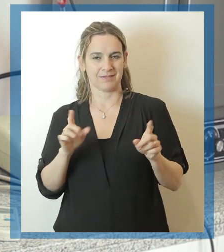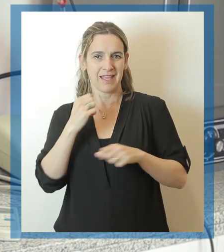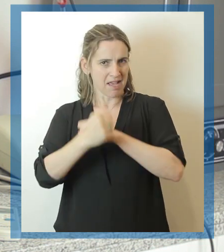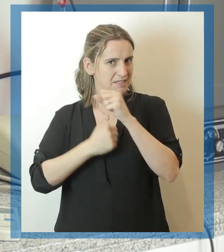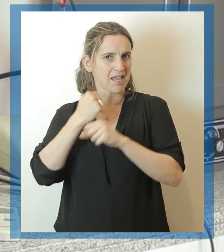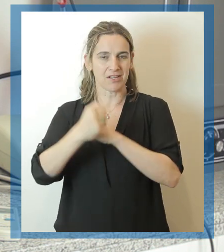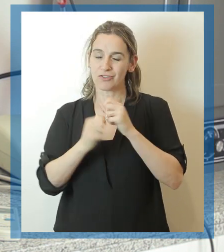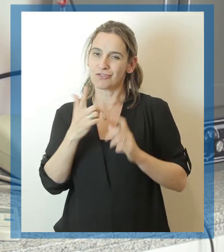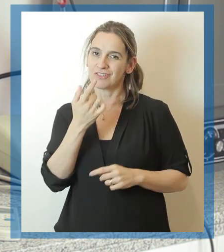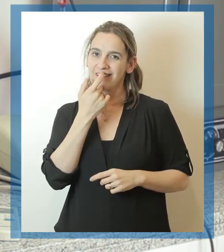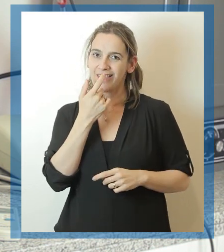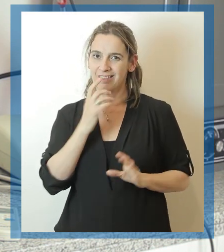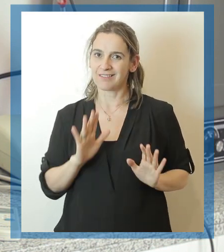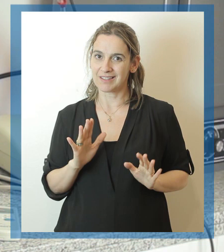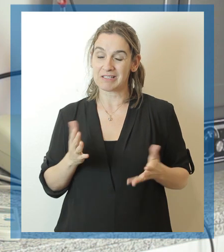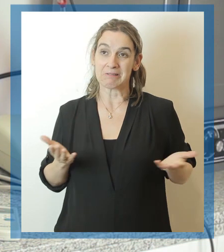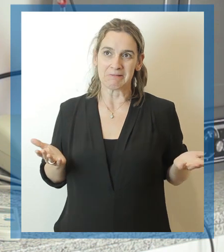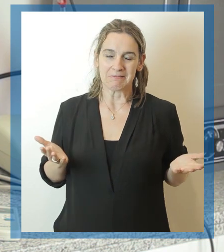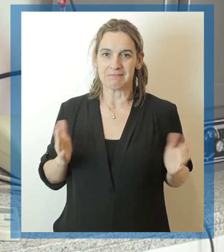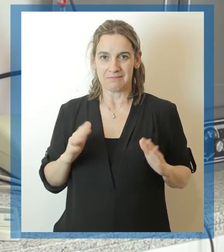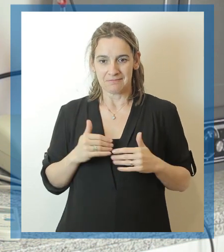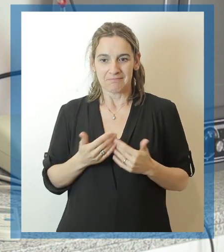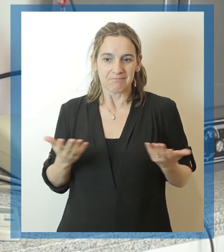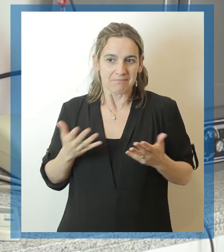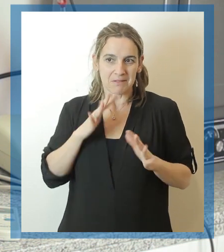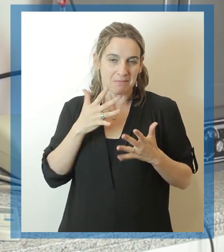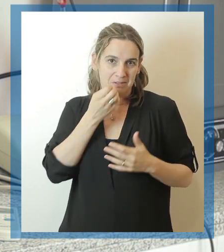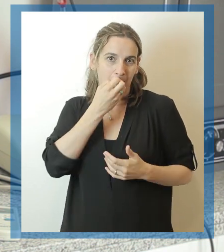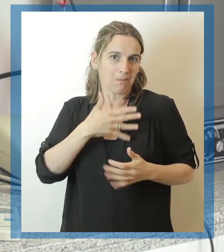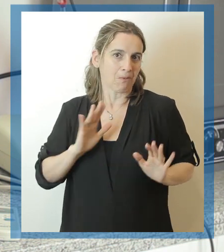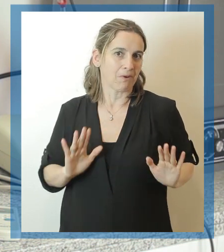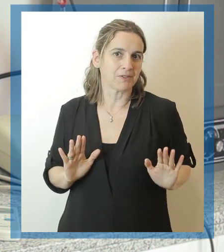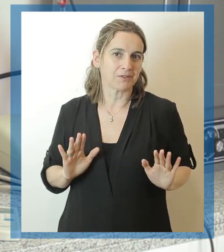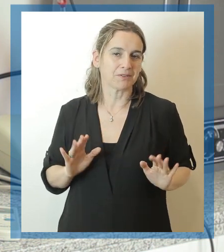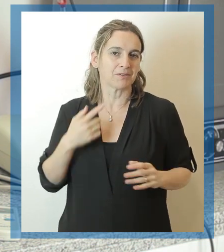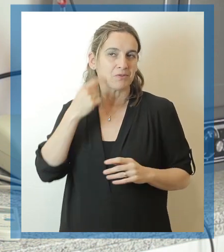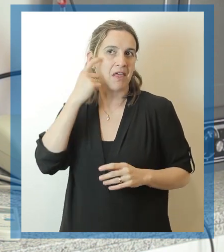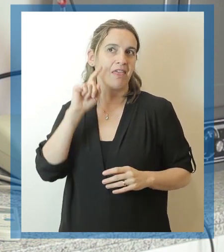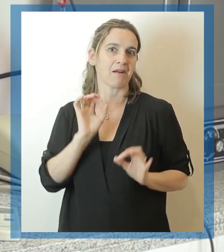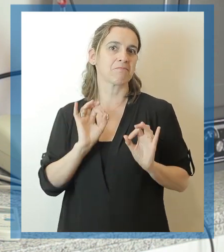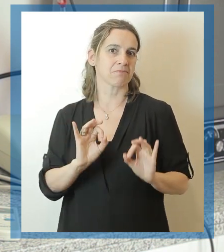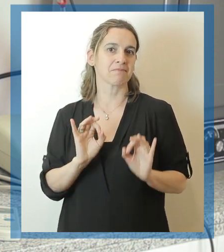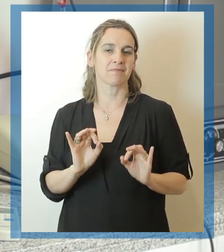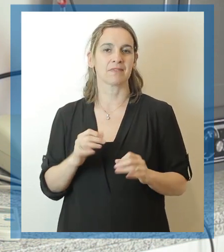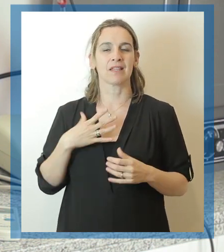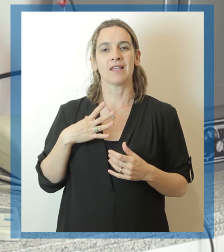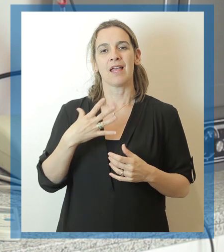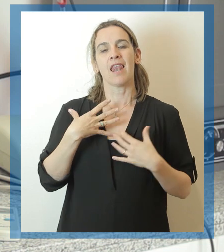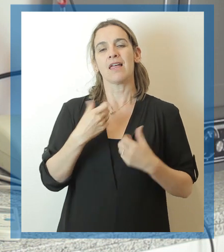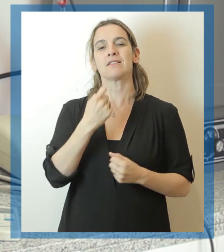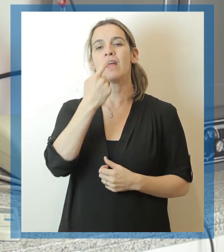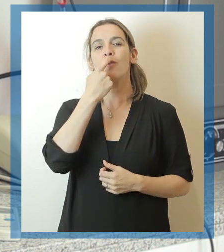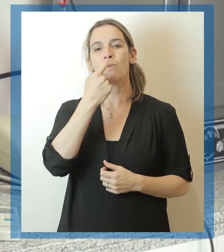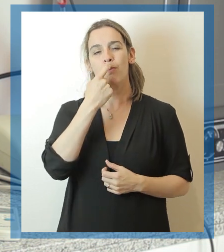un trabajo, pero me encontré con esto. Hacía años que yo no tenía dientes y bueno, está. Me pareció